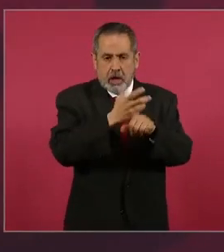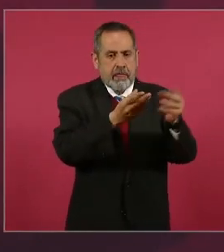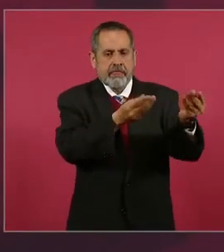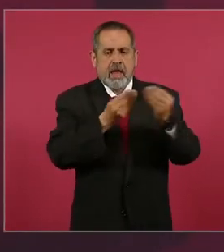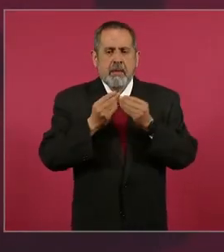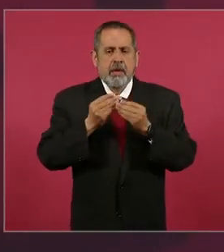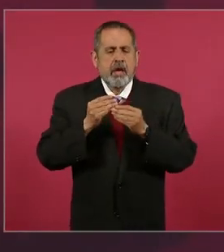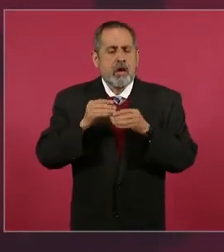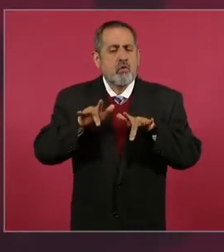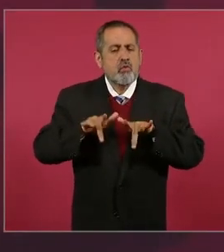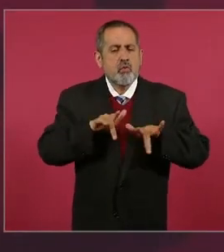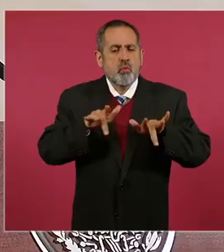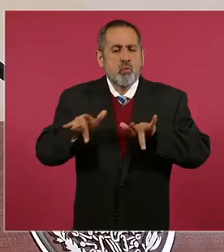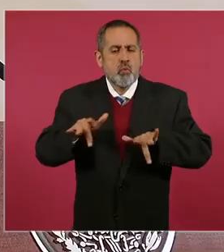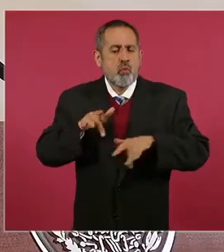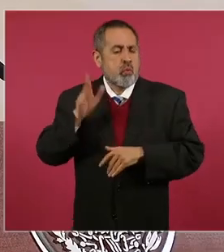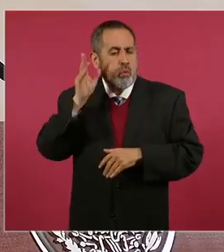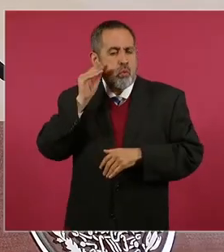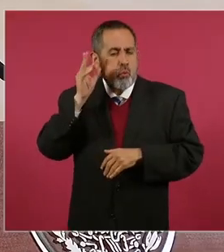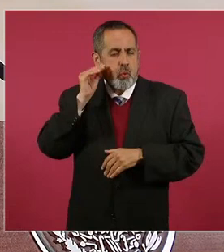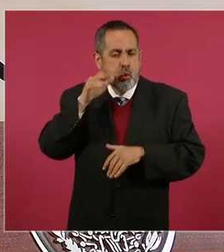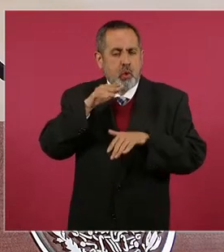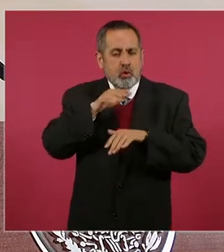de unos